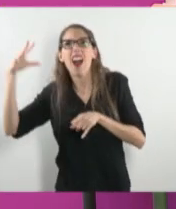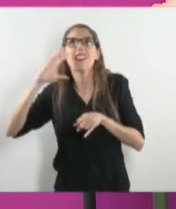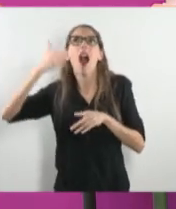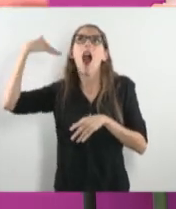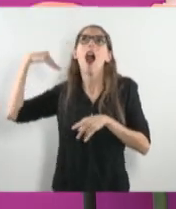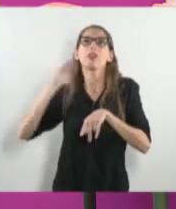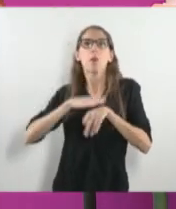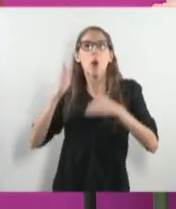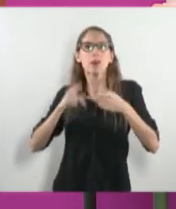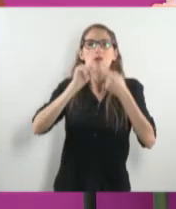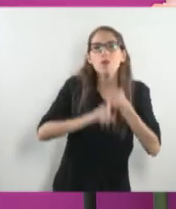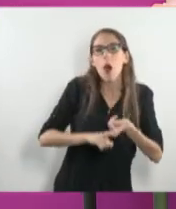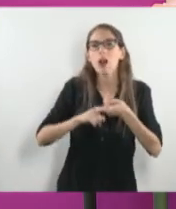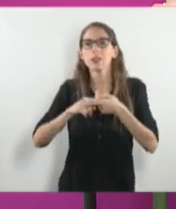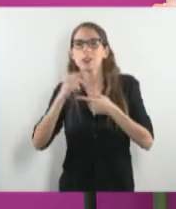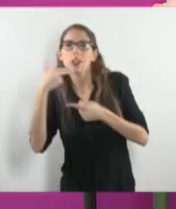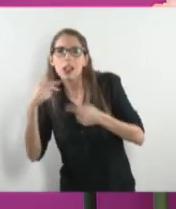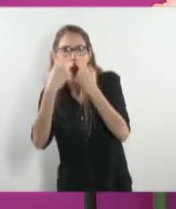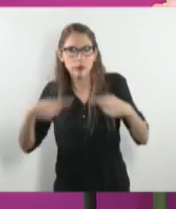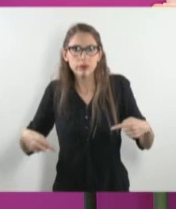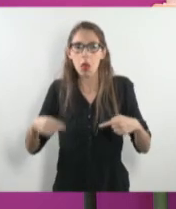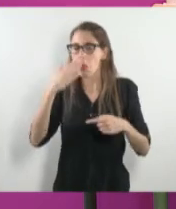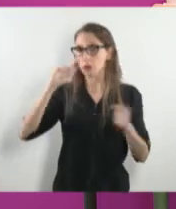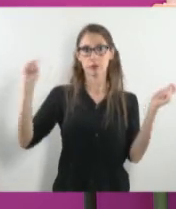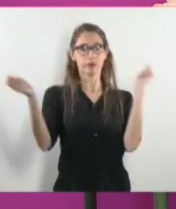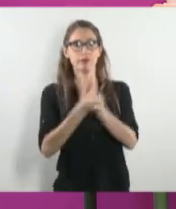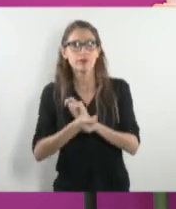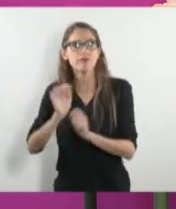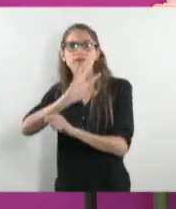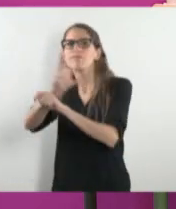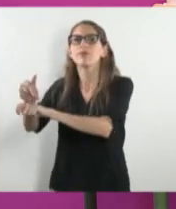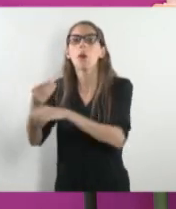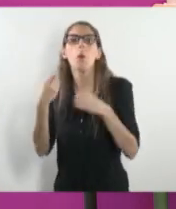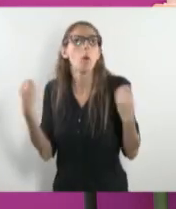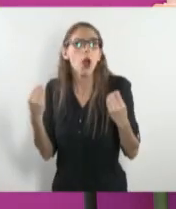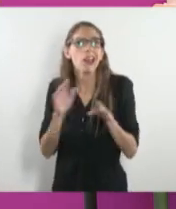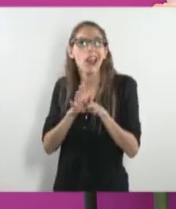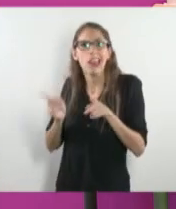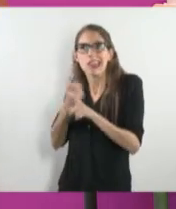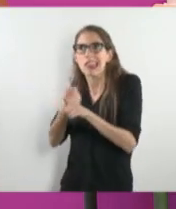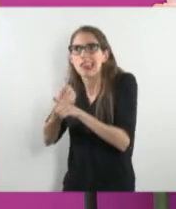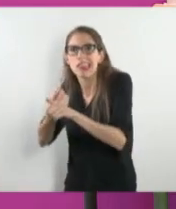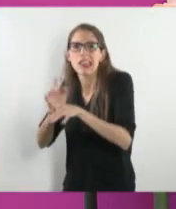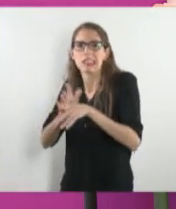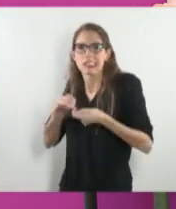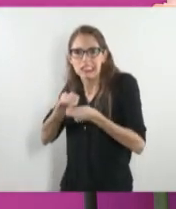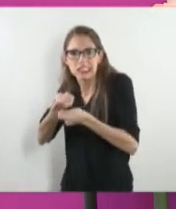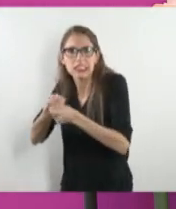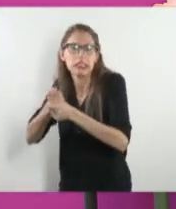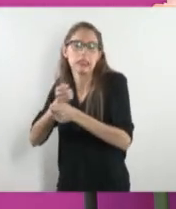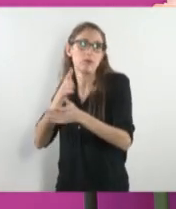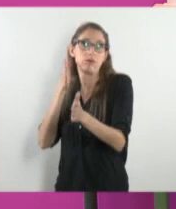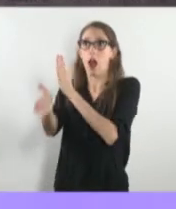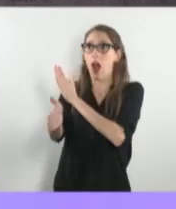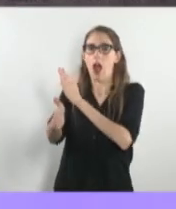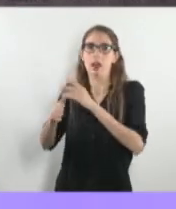idea del bandido tiene que ver con el lugar que terminó ocupando, porque fue expulsado cada vez más, ¿no?, hasta desaparecer inclusive. Claro, porque